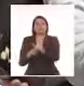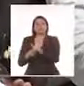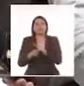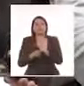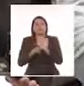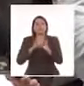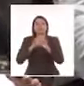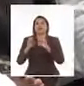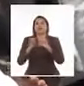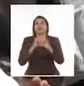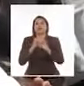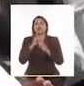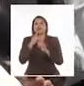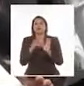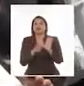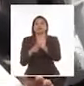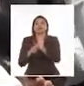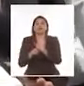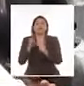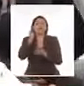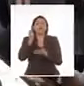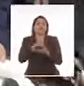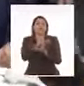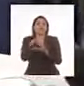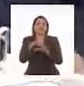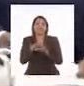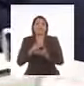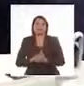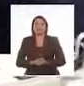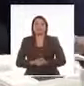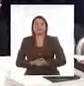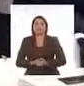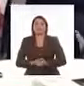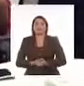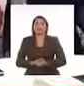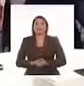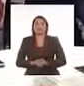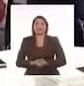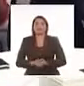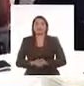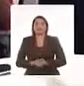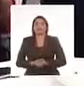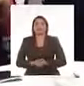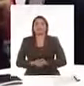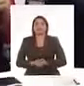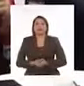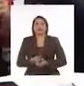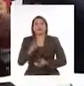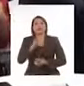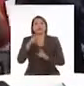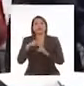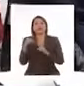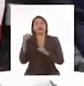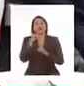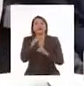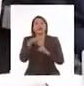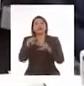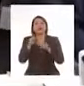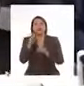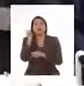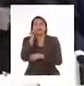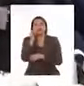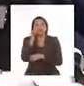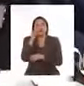comunicación presentes en la feria expositiva. En el stand del canal satelital panárabe Al Mayadín, la tecnología de realidad virtual